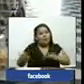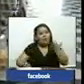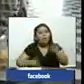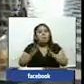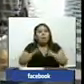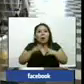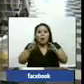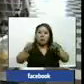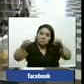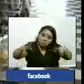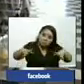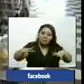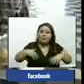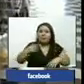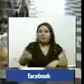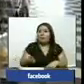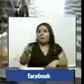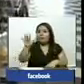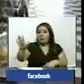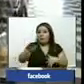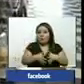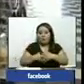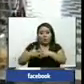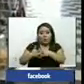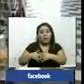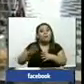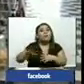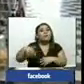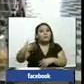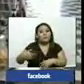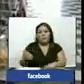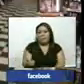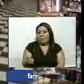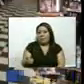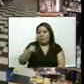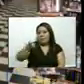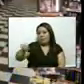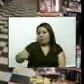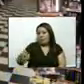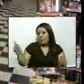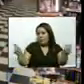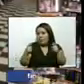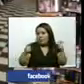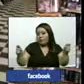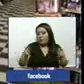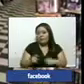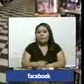Halloween, el Día de Brujas en Estados Unidos, que se celebra este jueves.